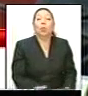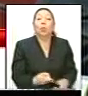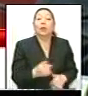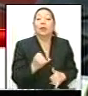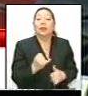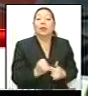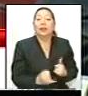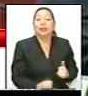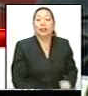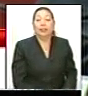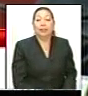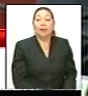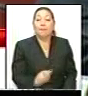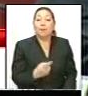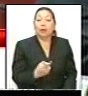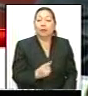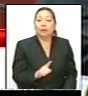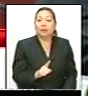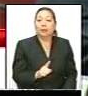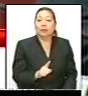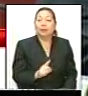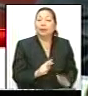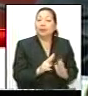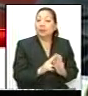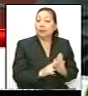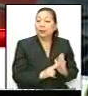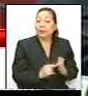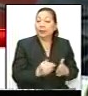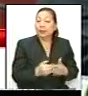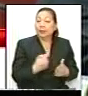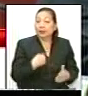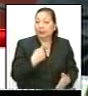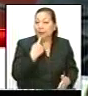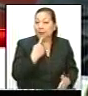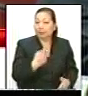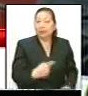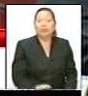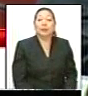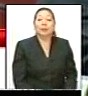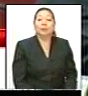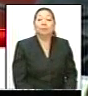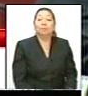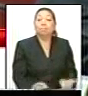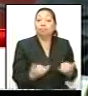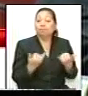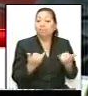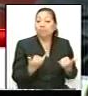caducidad fue declarada por las resoluciones antes mencionadas.